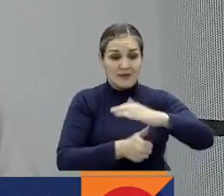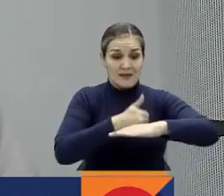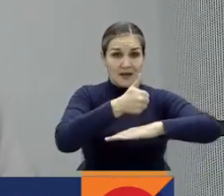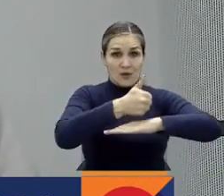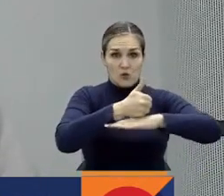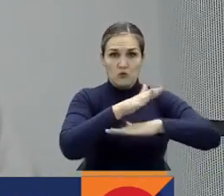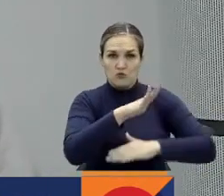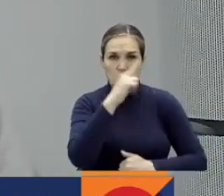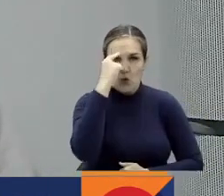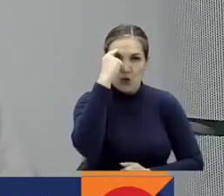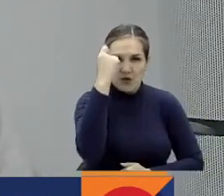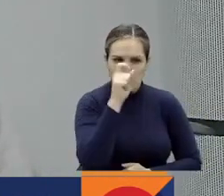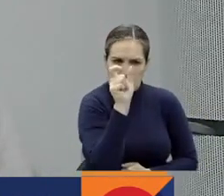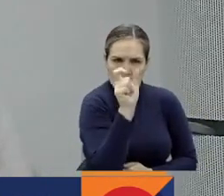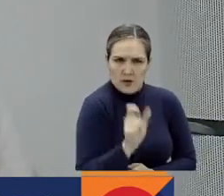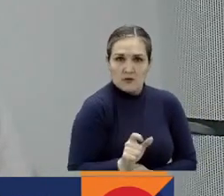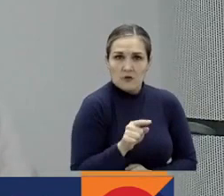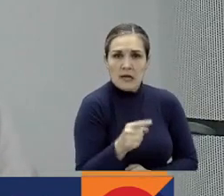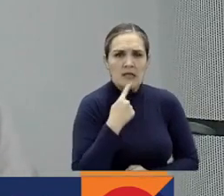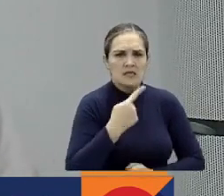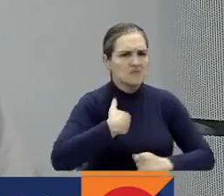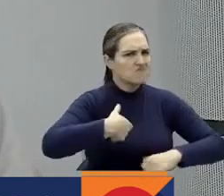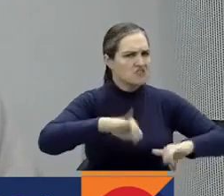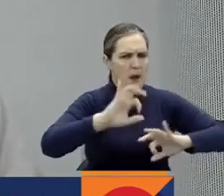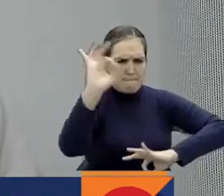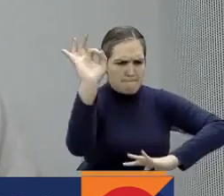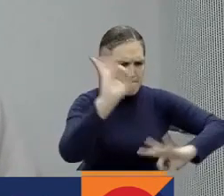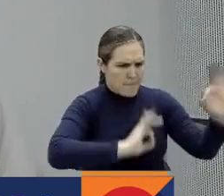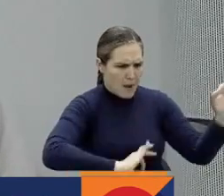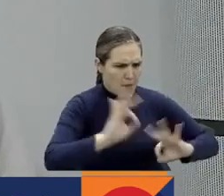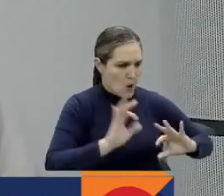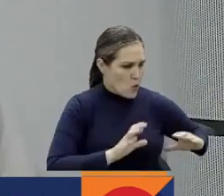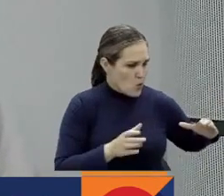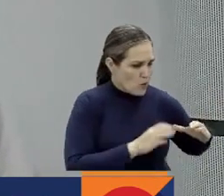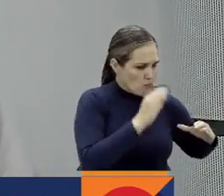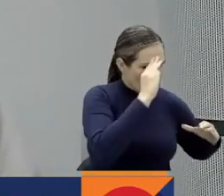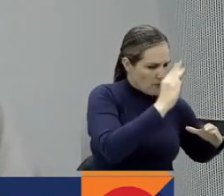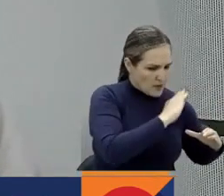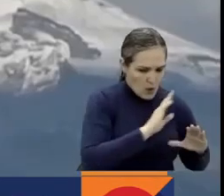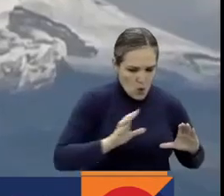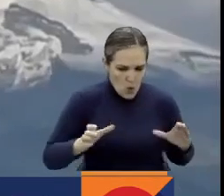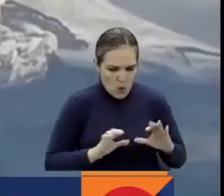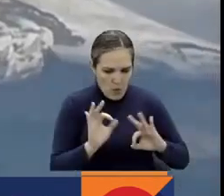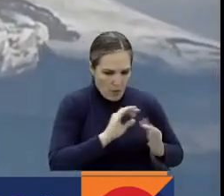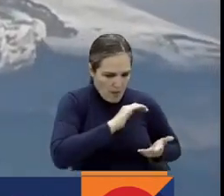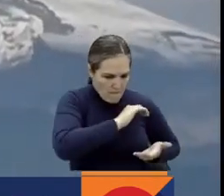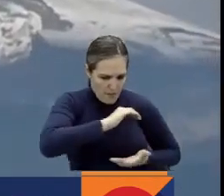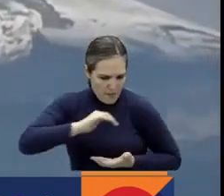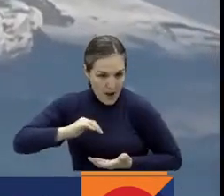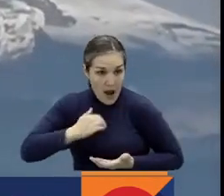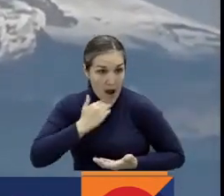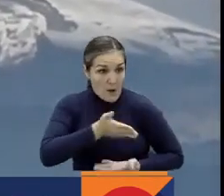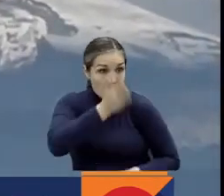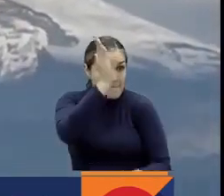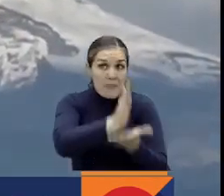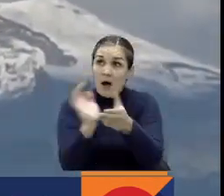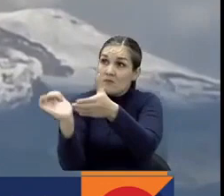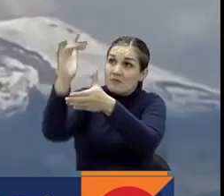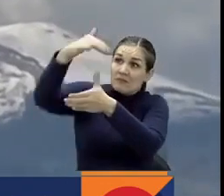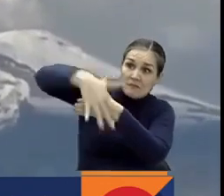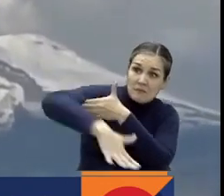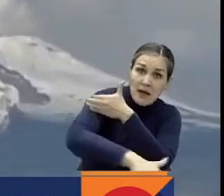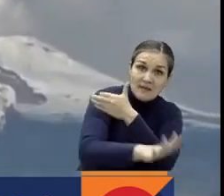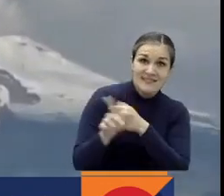de Gestión del Riesgo, ya hay una logística en algunos batallones militares y centros de acopio si llegado el caso se materializa la amenaza